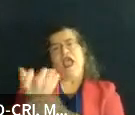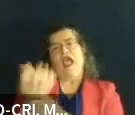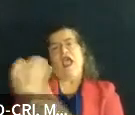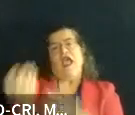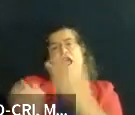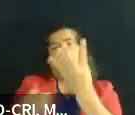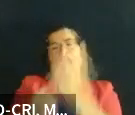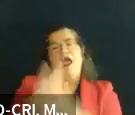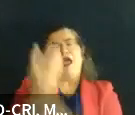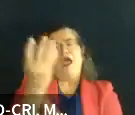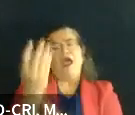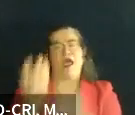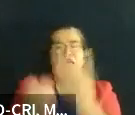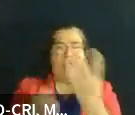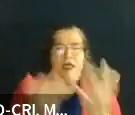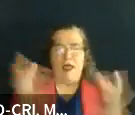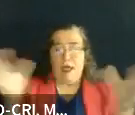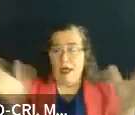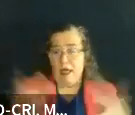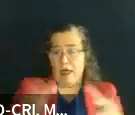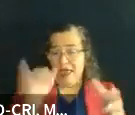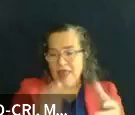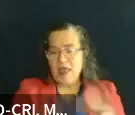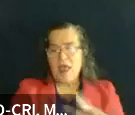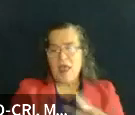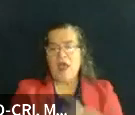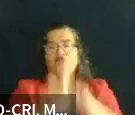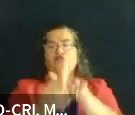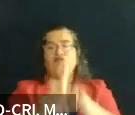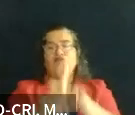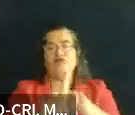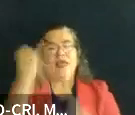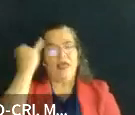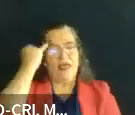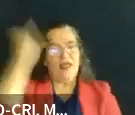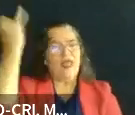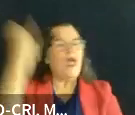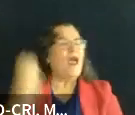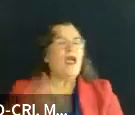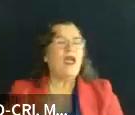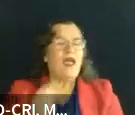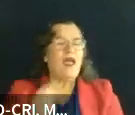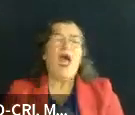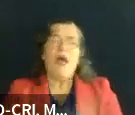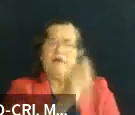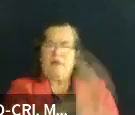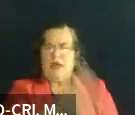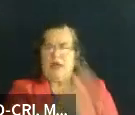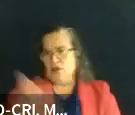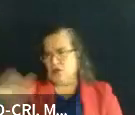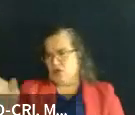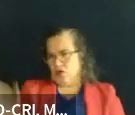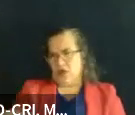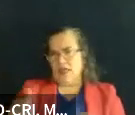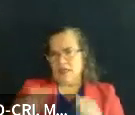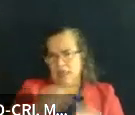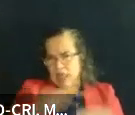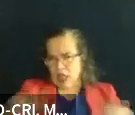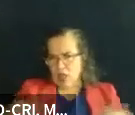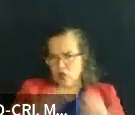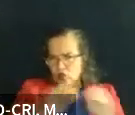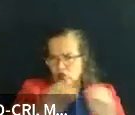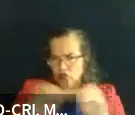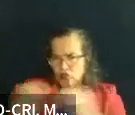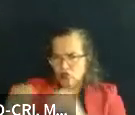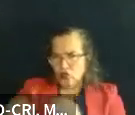Y ahí es donde comienza a aparecer esta idea de, bueno, formar sujetos con competencias que si bien siempre estuvieron en